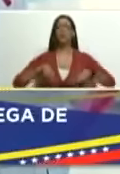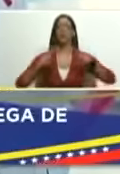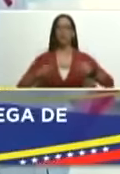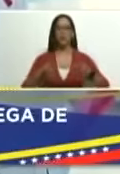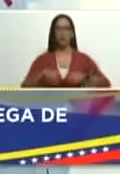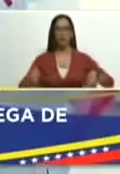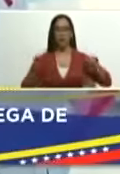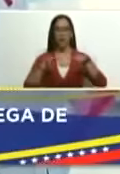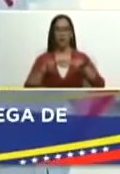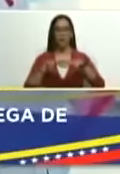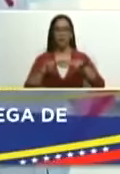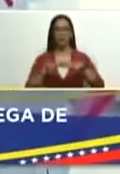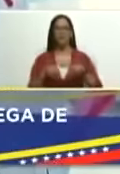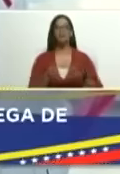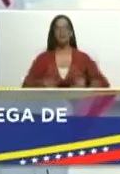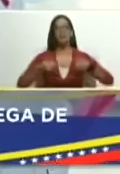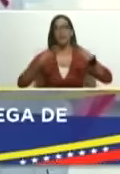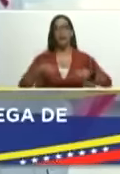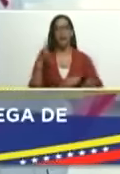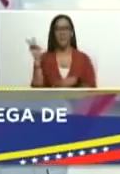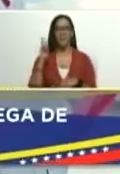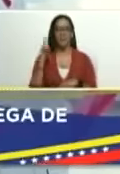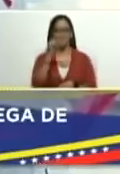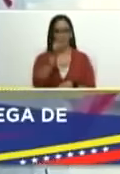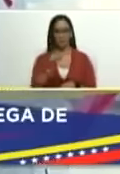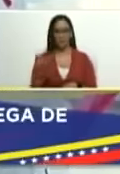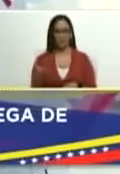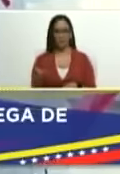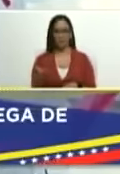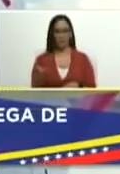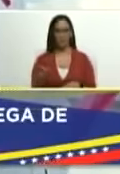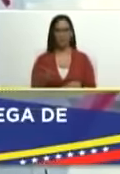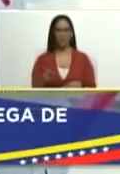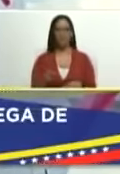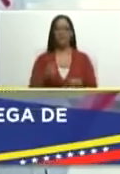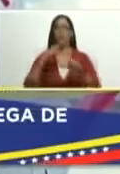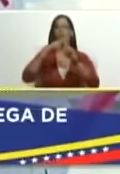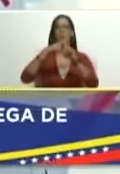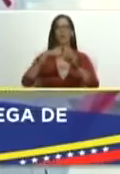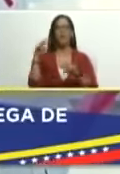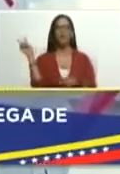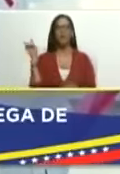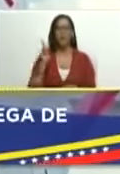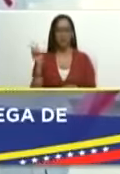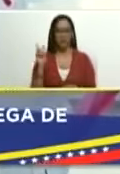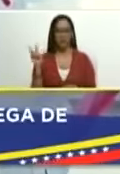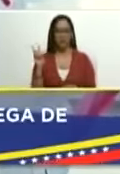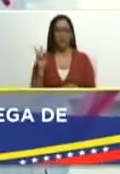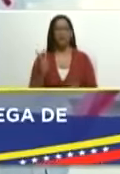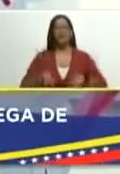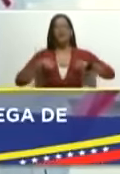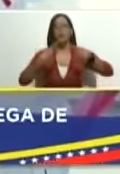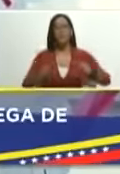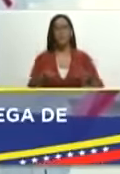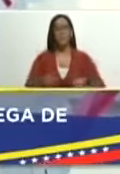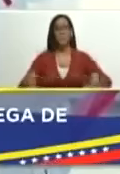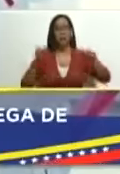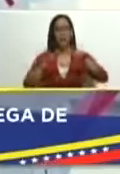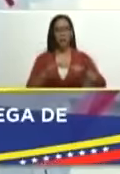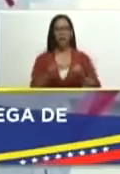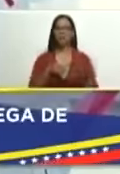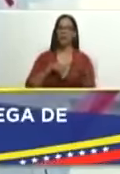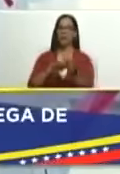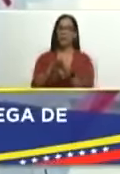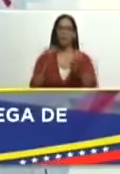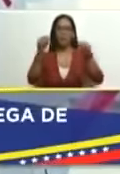valores de la nueva venezolanidad, de lo afirmativo venezolano. Los nuevos valores que echan para